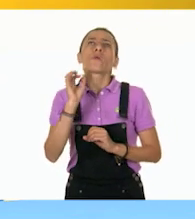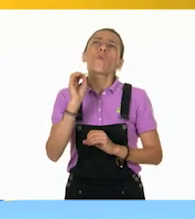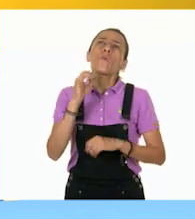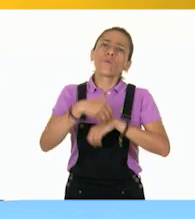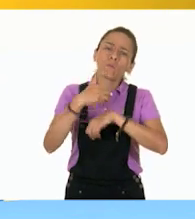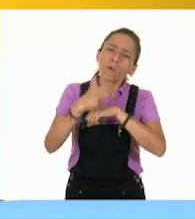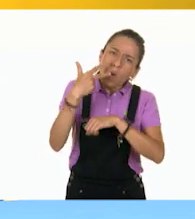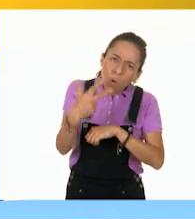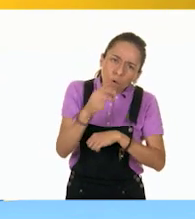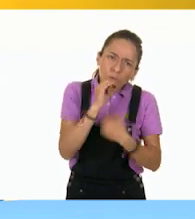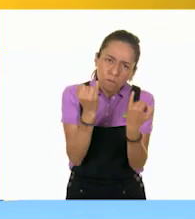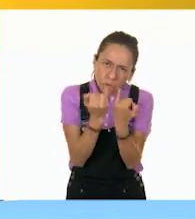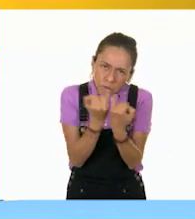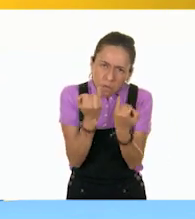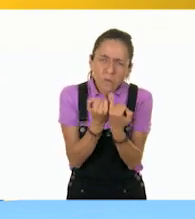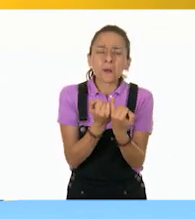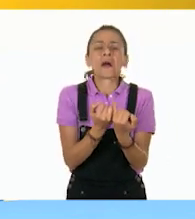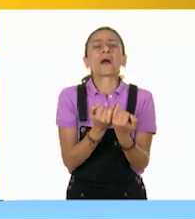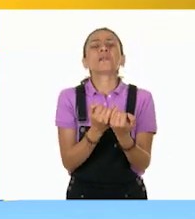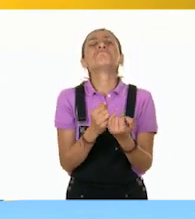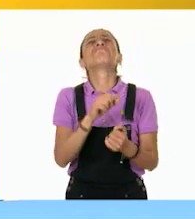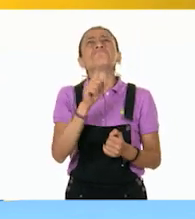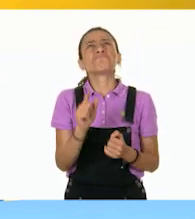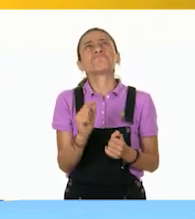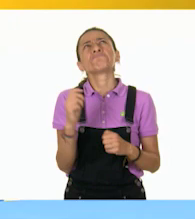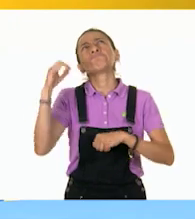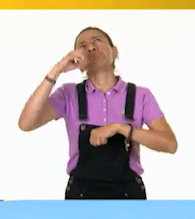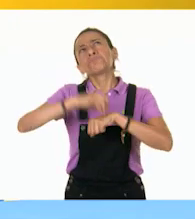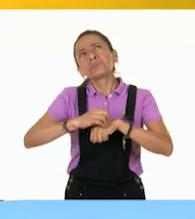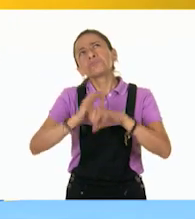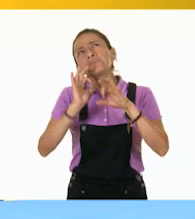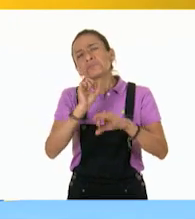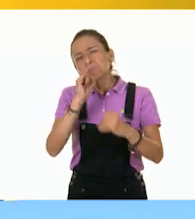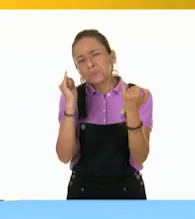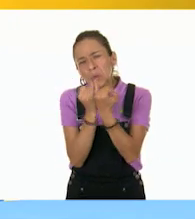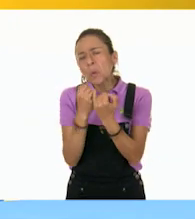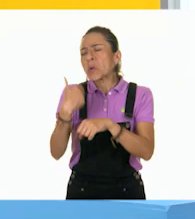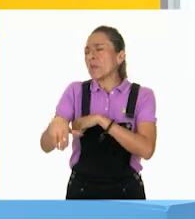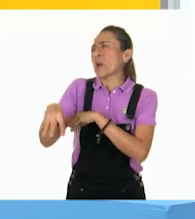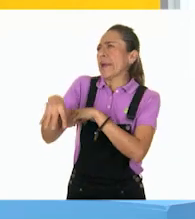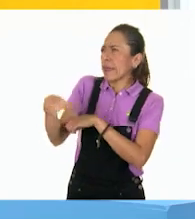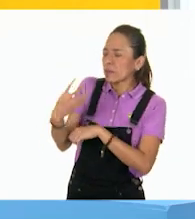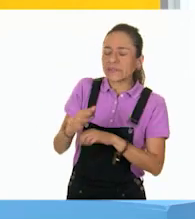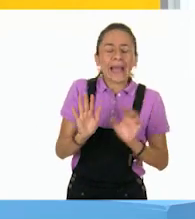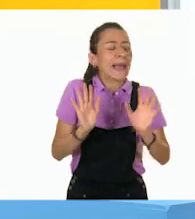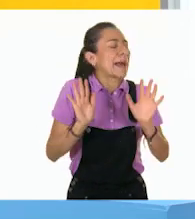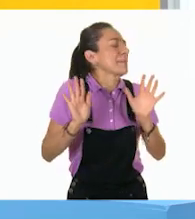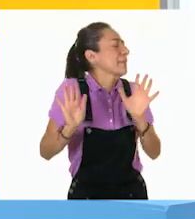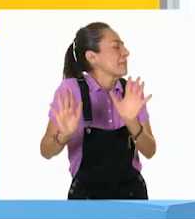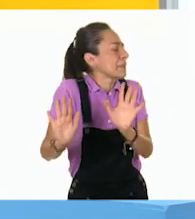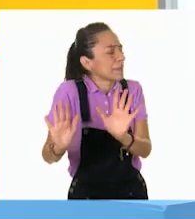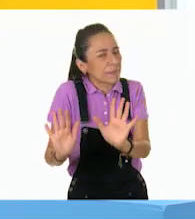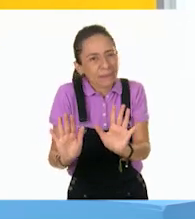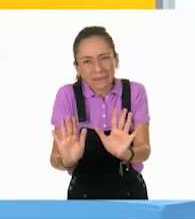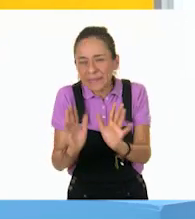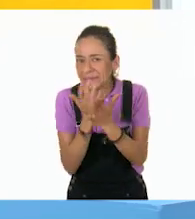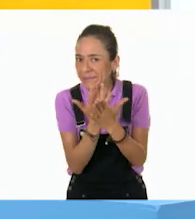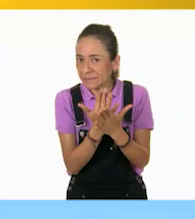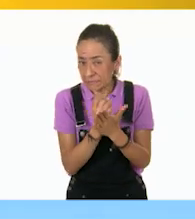8. También pusimos en algún momento el 14. A ver, espera. ¿Pero en ese